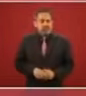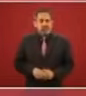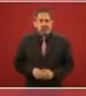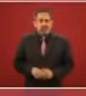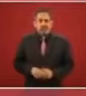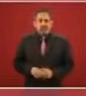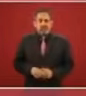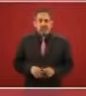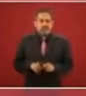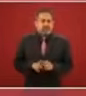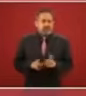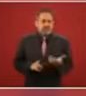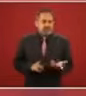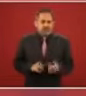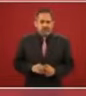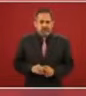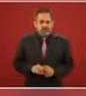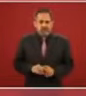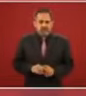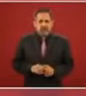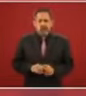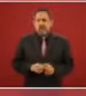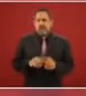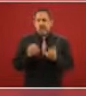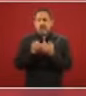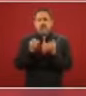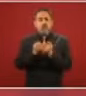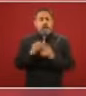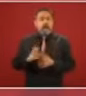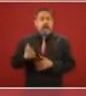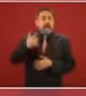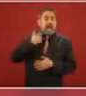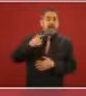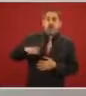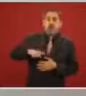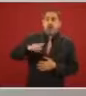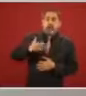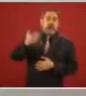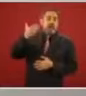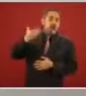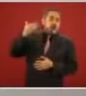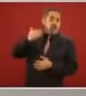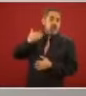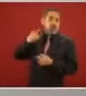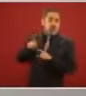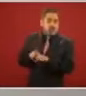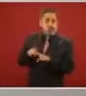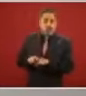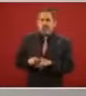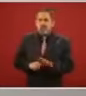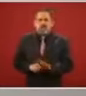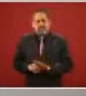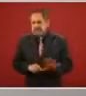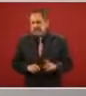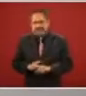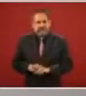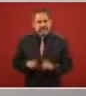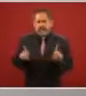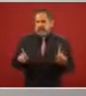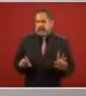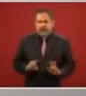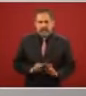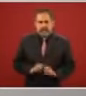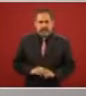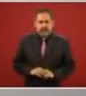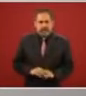pues no es como los gobernantes de hace algún tiempo,